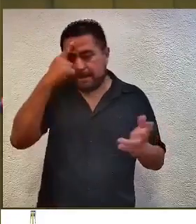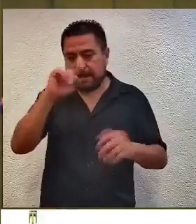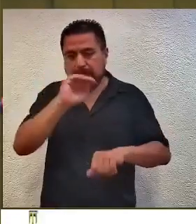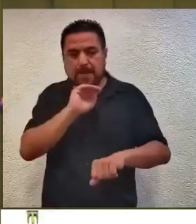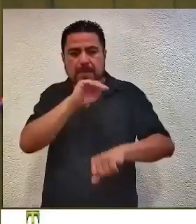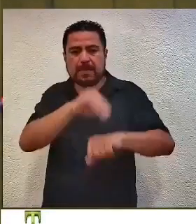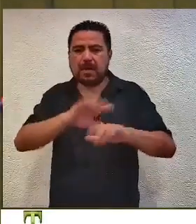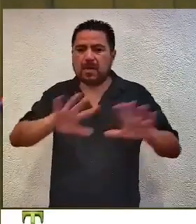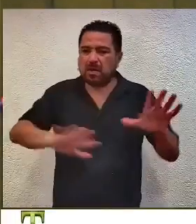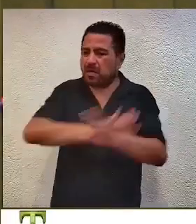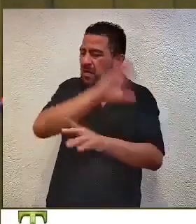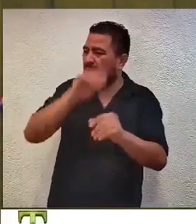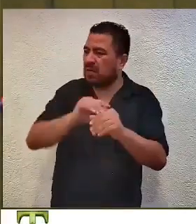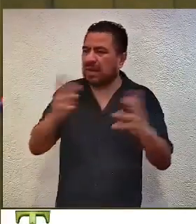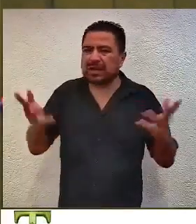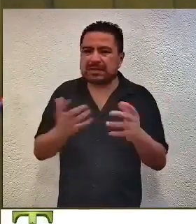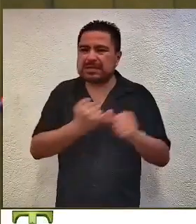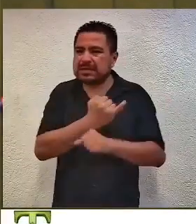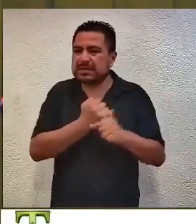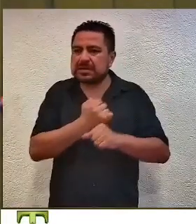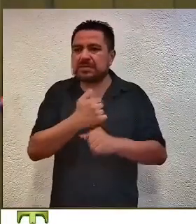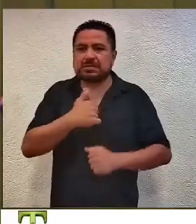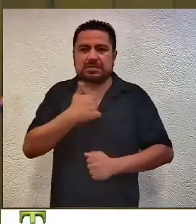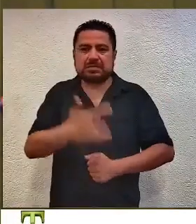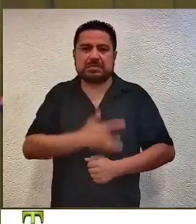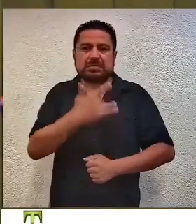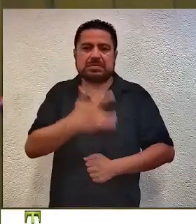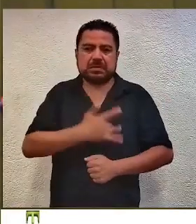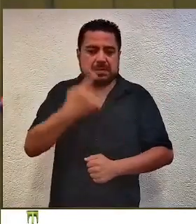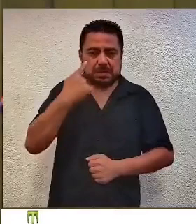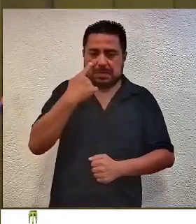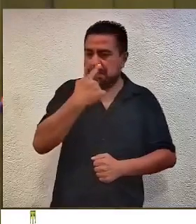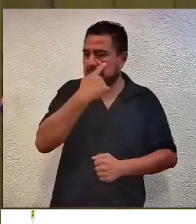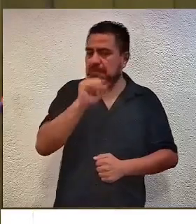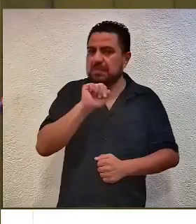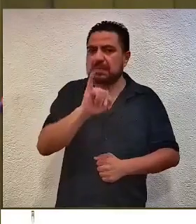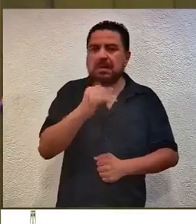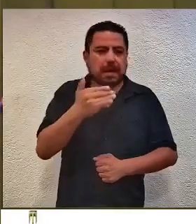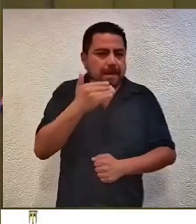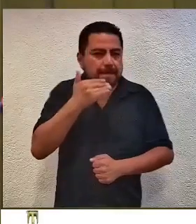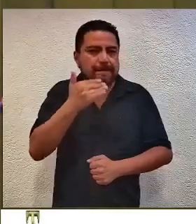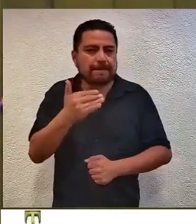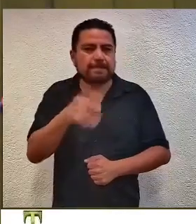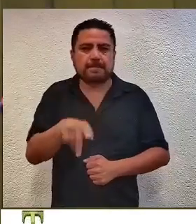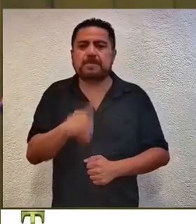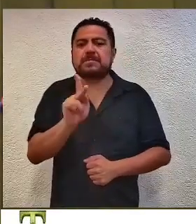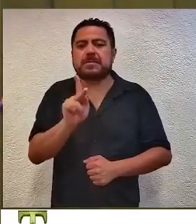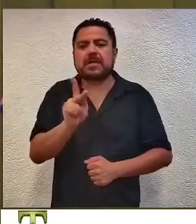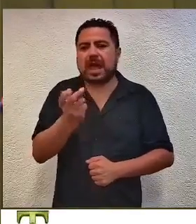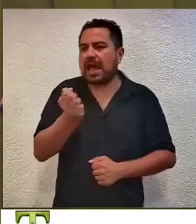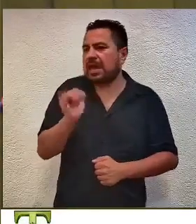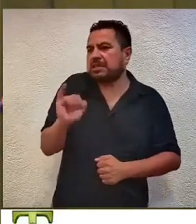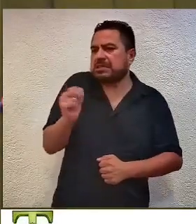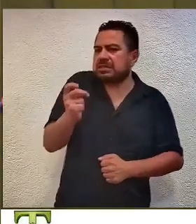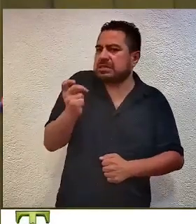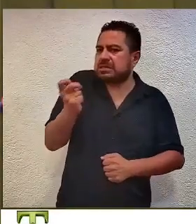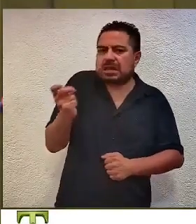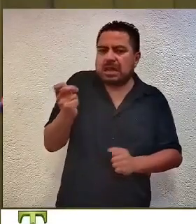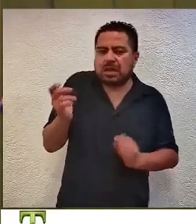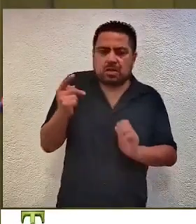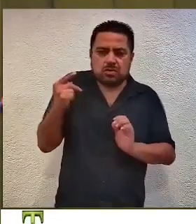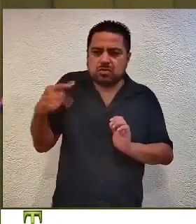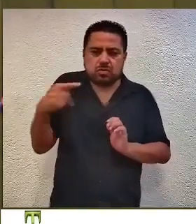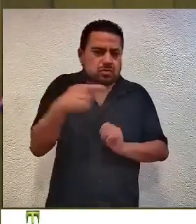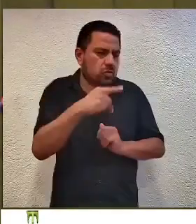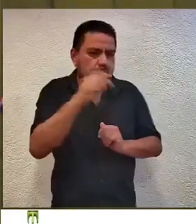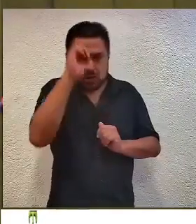hicimos todo un análisis, pues estoy convencido, ¿no?, que es la correcta. Pero eso, pues de una manera, con su comentario,